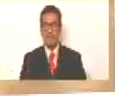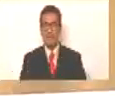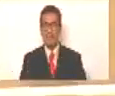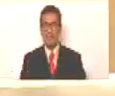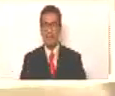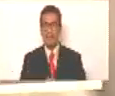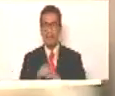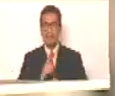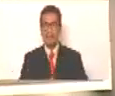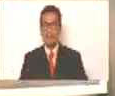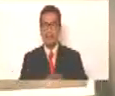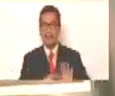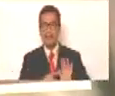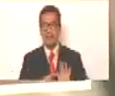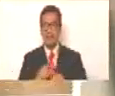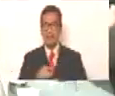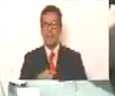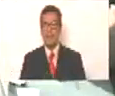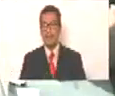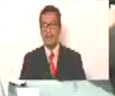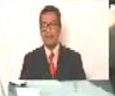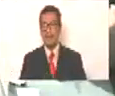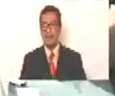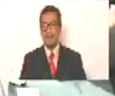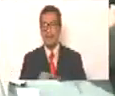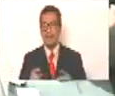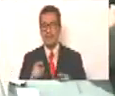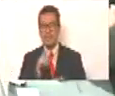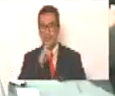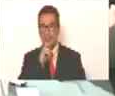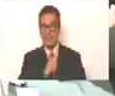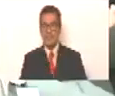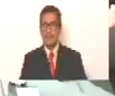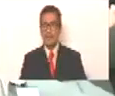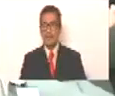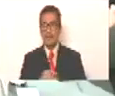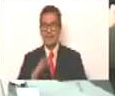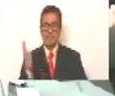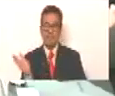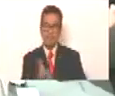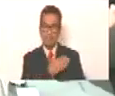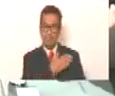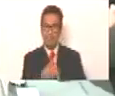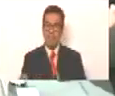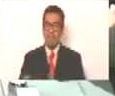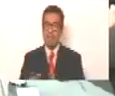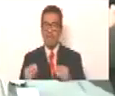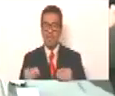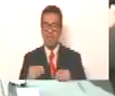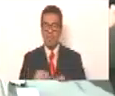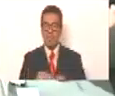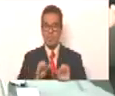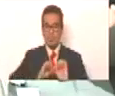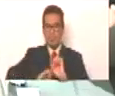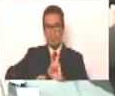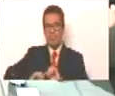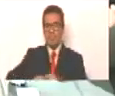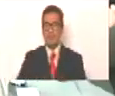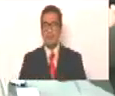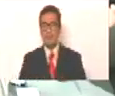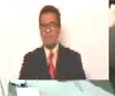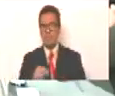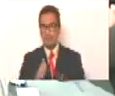tan humillado, tan discriminado, tan maltratado, tan despreciado. Hemos sido eso,